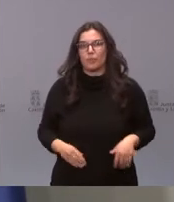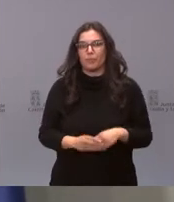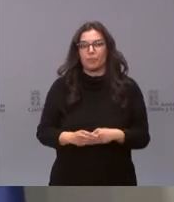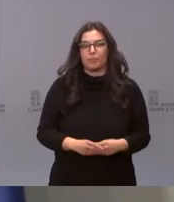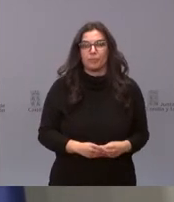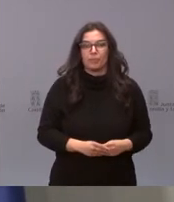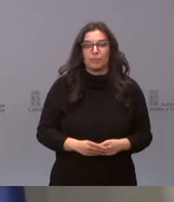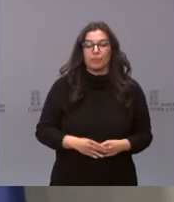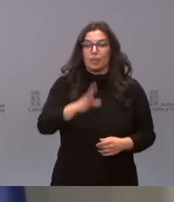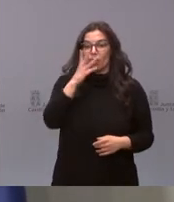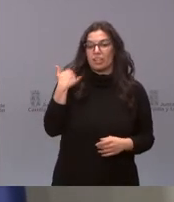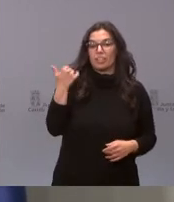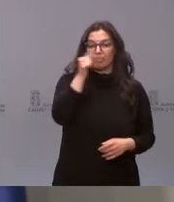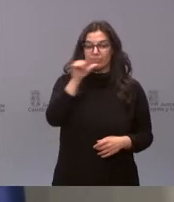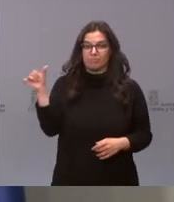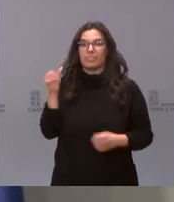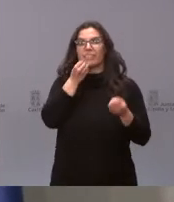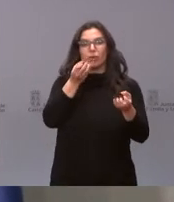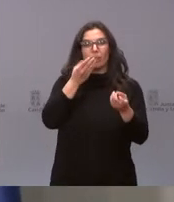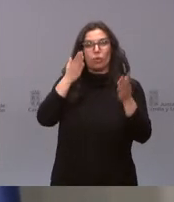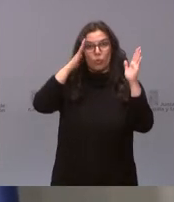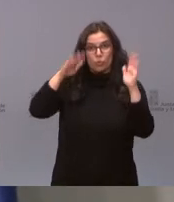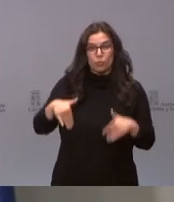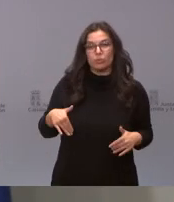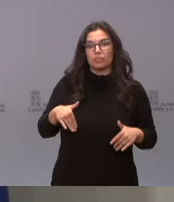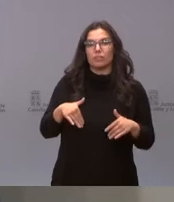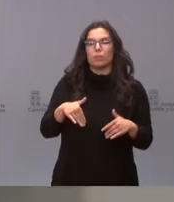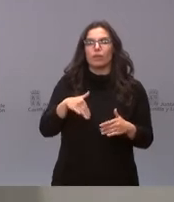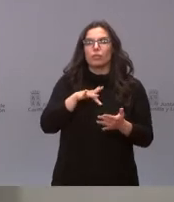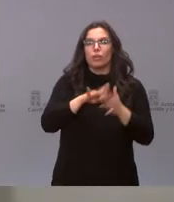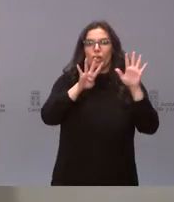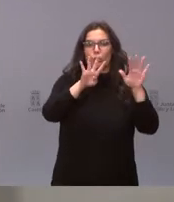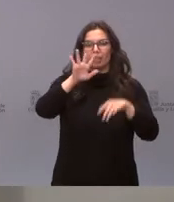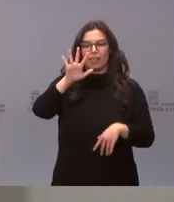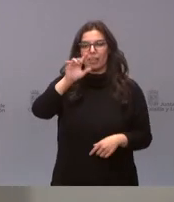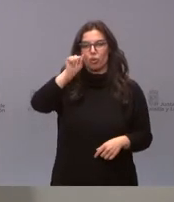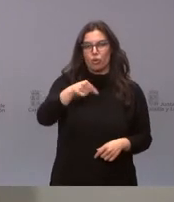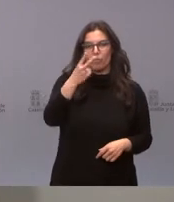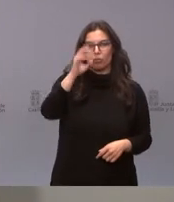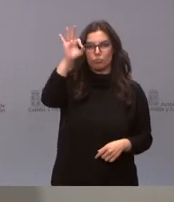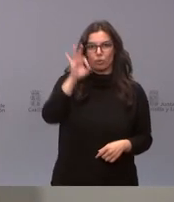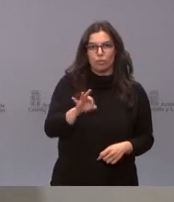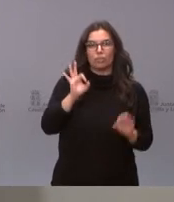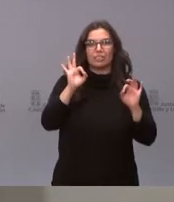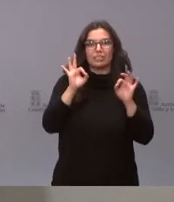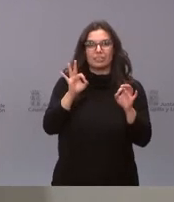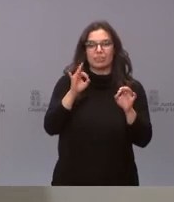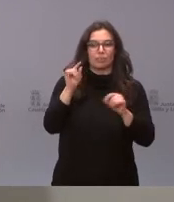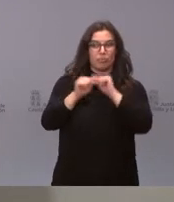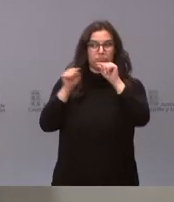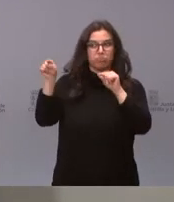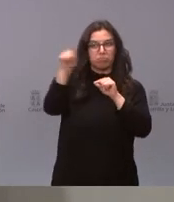15 la última información disponible representada el 95,2 por ciento de las cepas circulantes